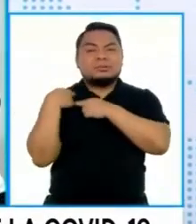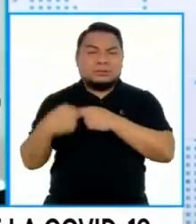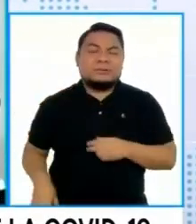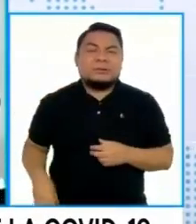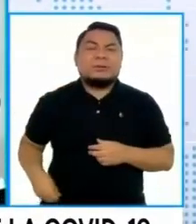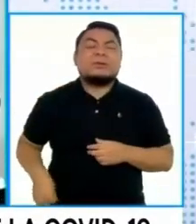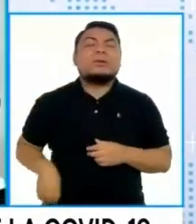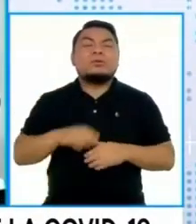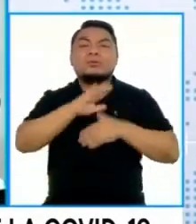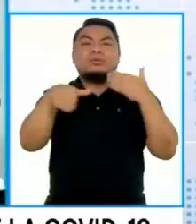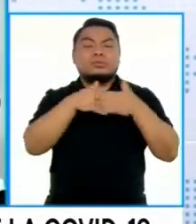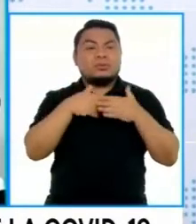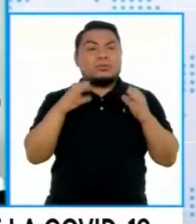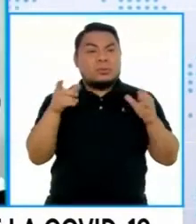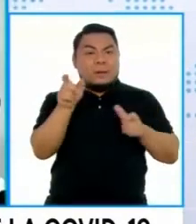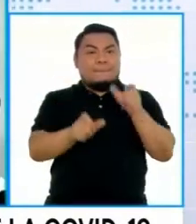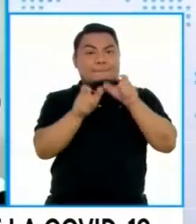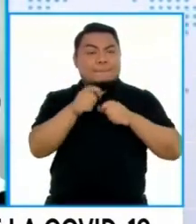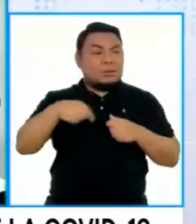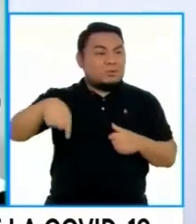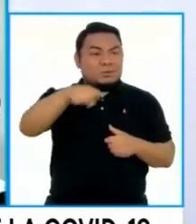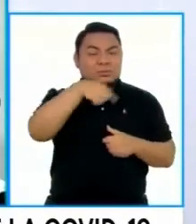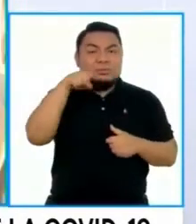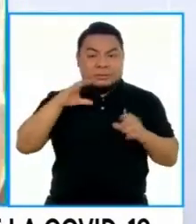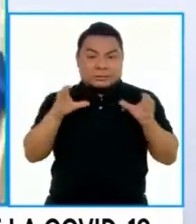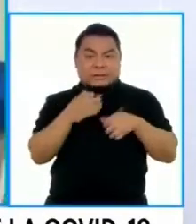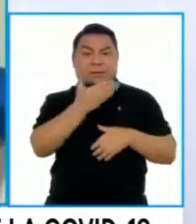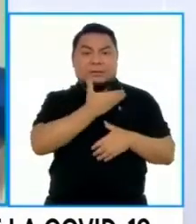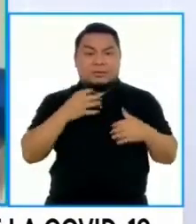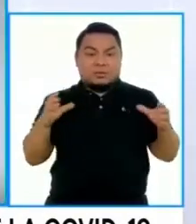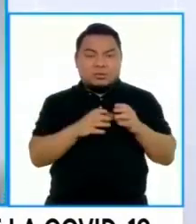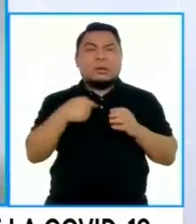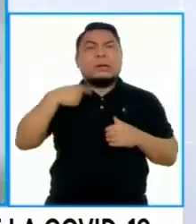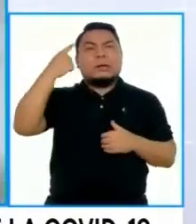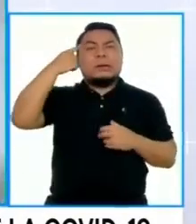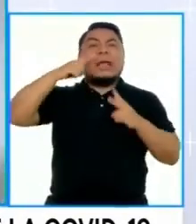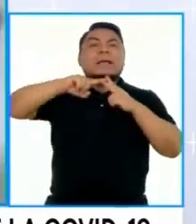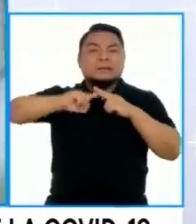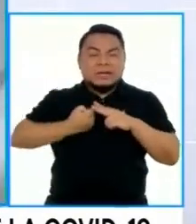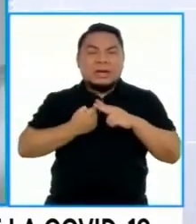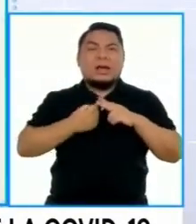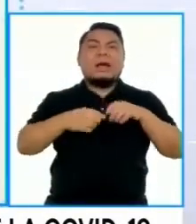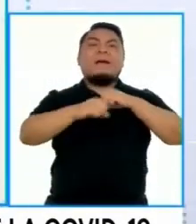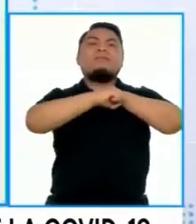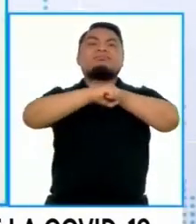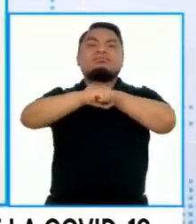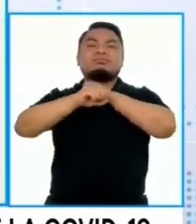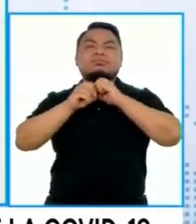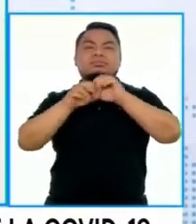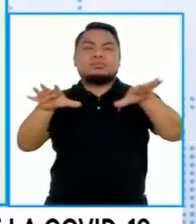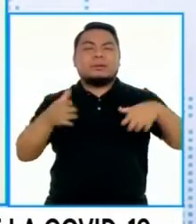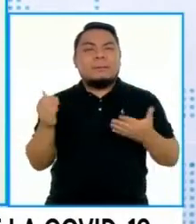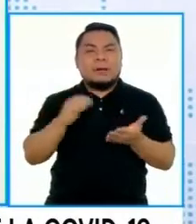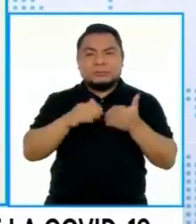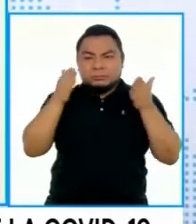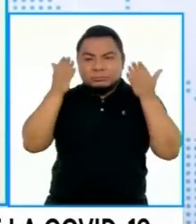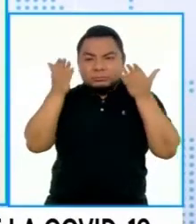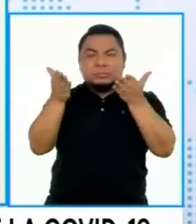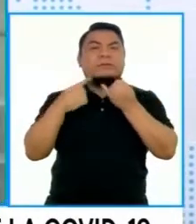personas desde el Estado vamos a iniciar con una campaña informativa un poco más acentuada y